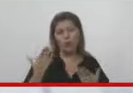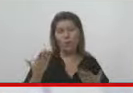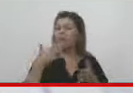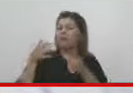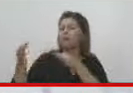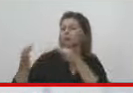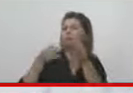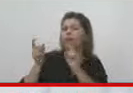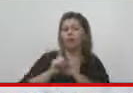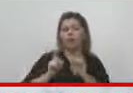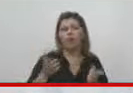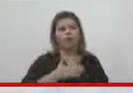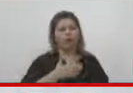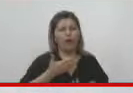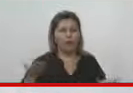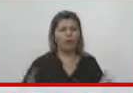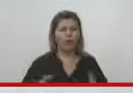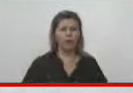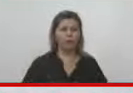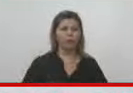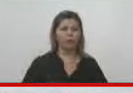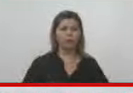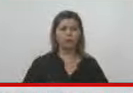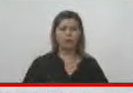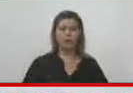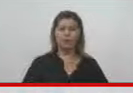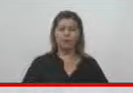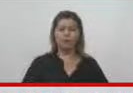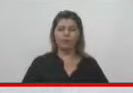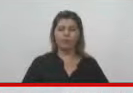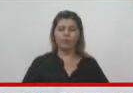entre ustedes. Claro, por favor. Bueno,